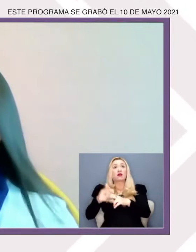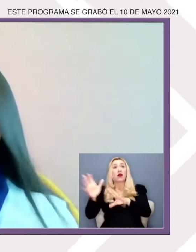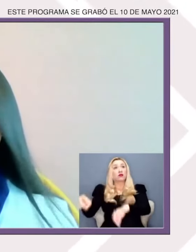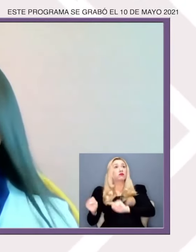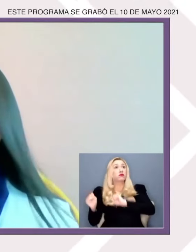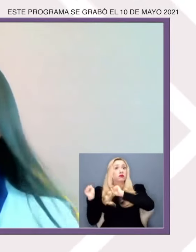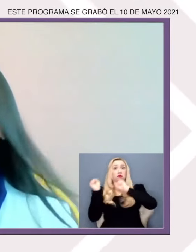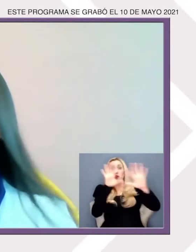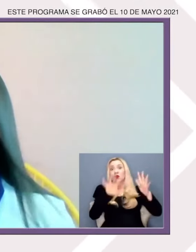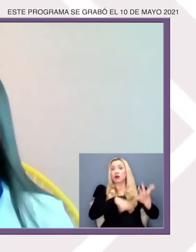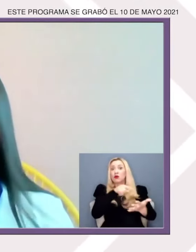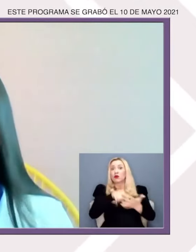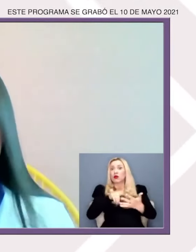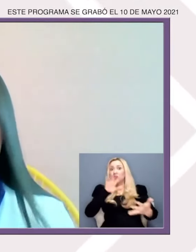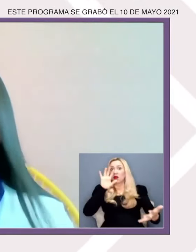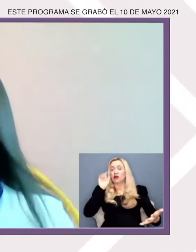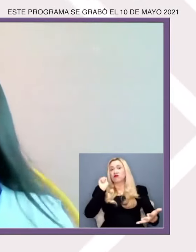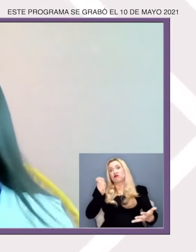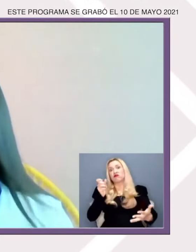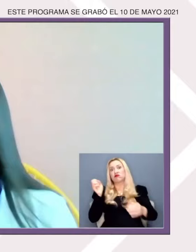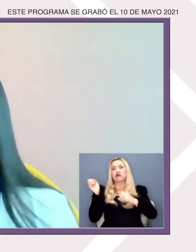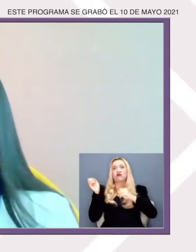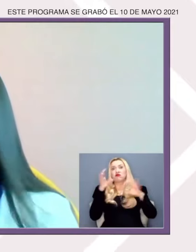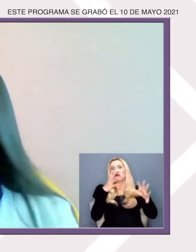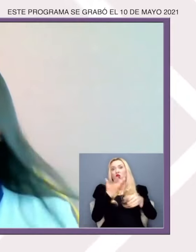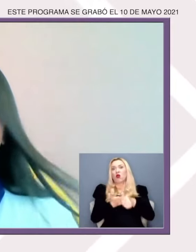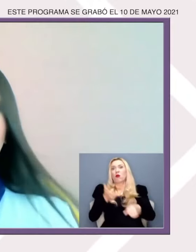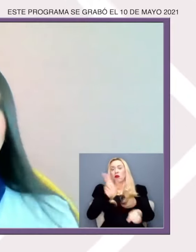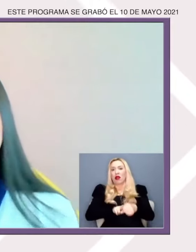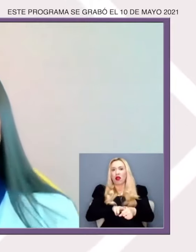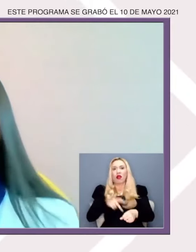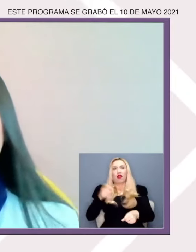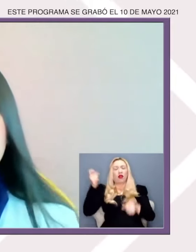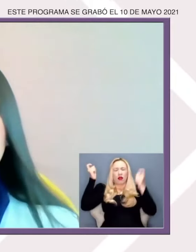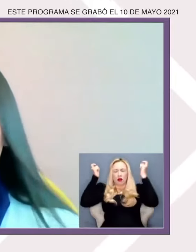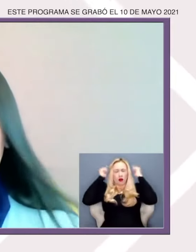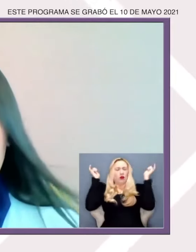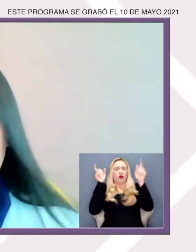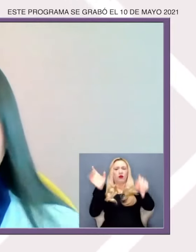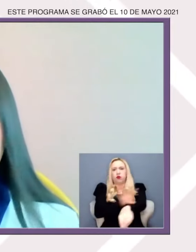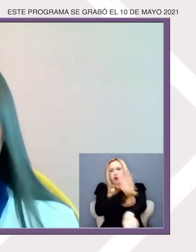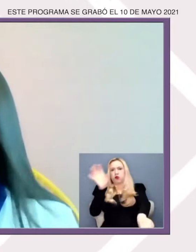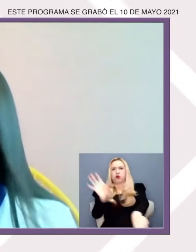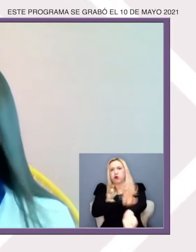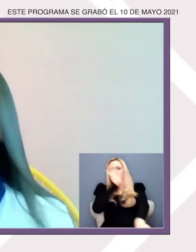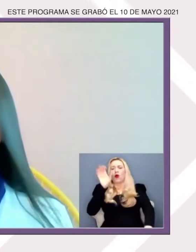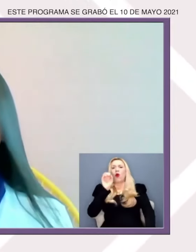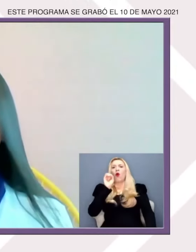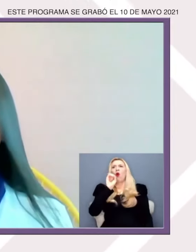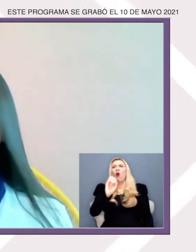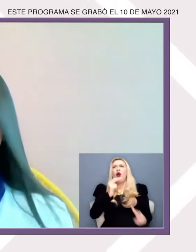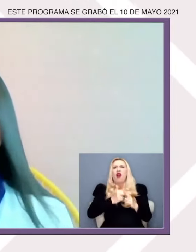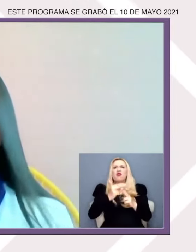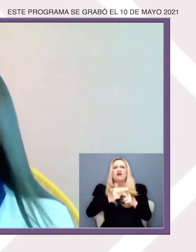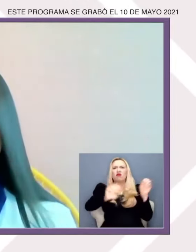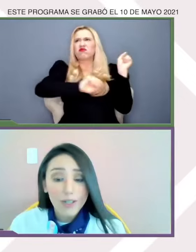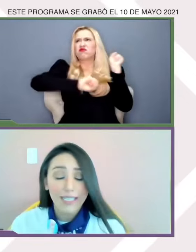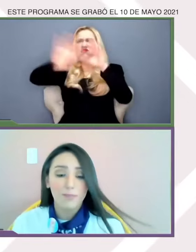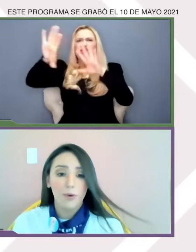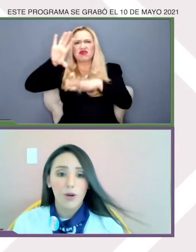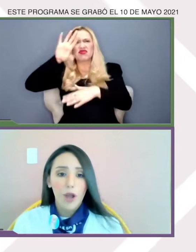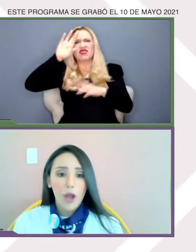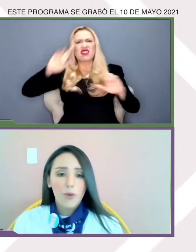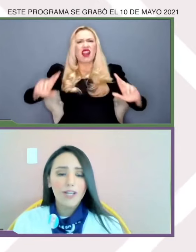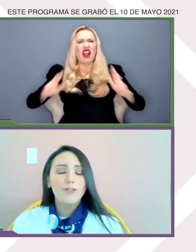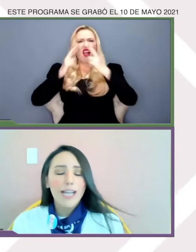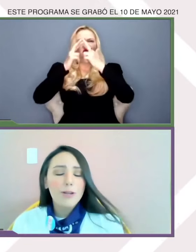de conversión, los más conocidos, retiros espirituales, electroshocks, y hasta violaciones correctivas o medicalización forzada de las